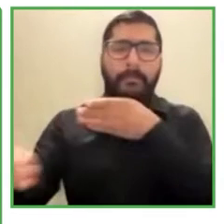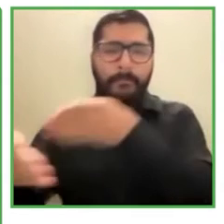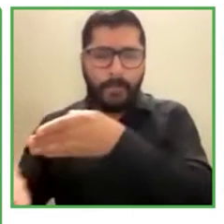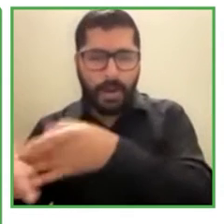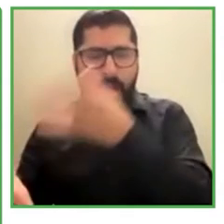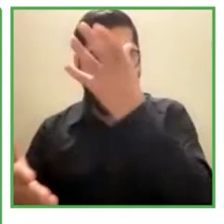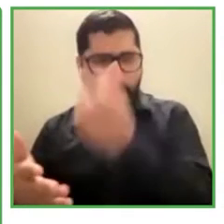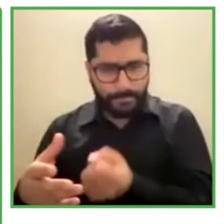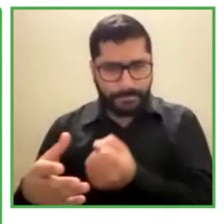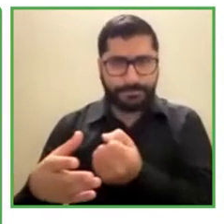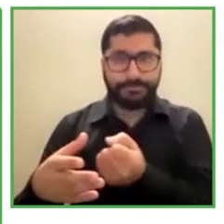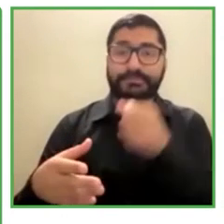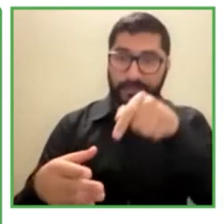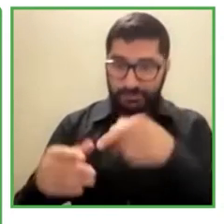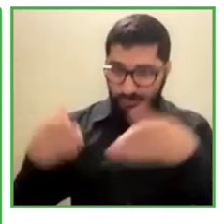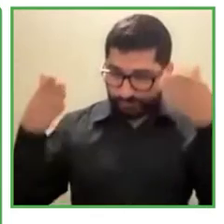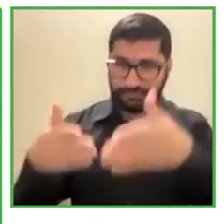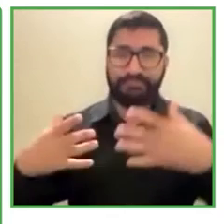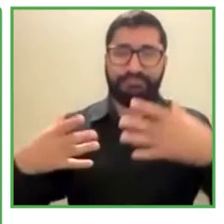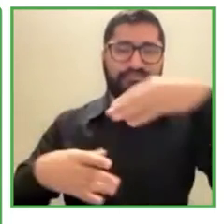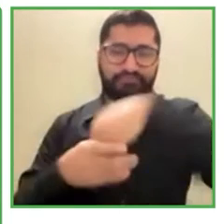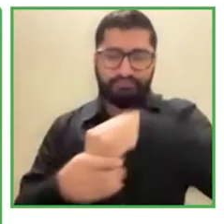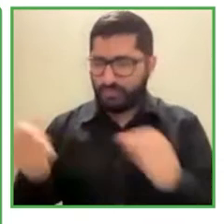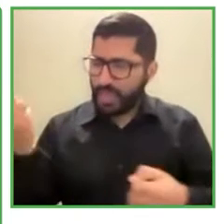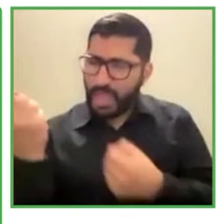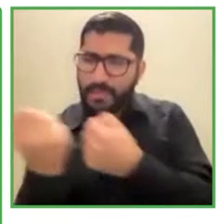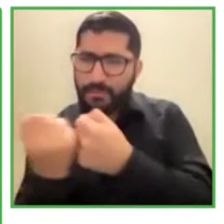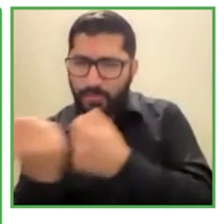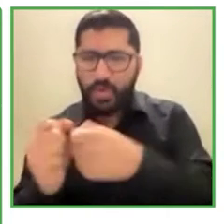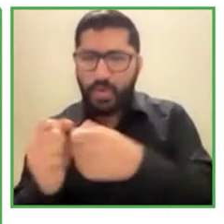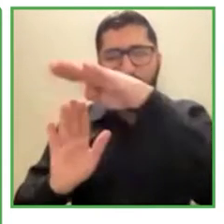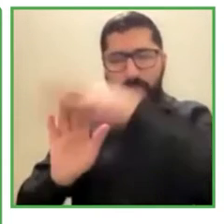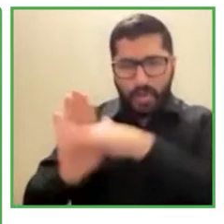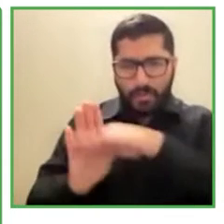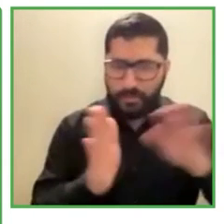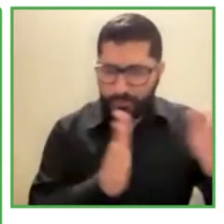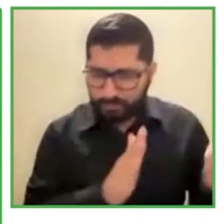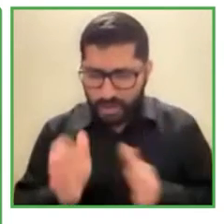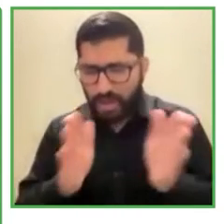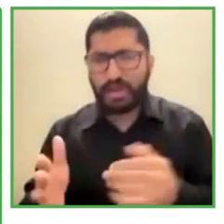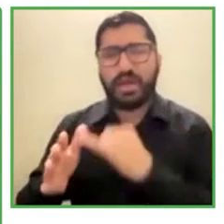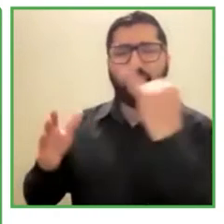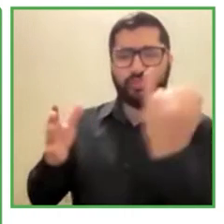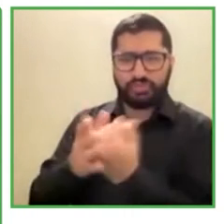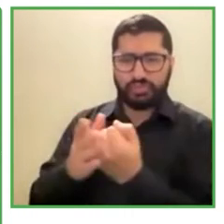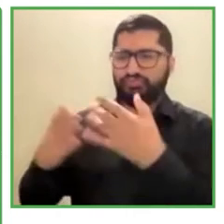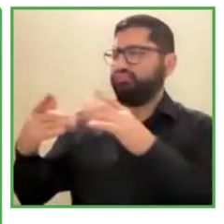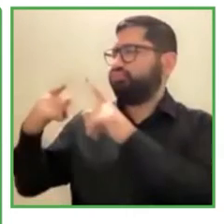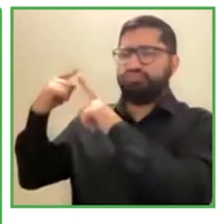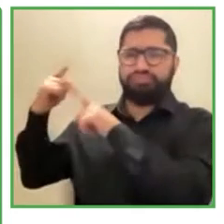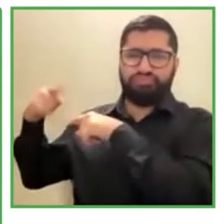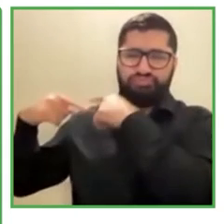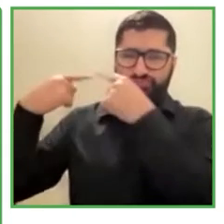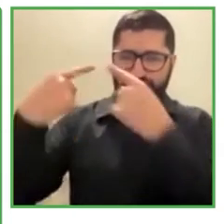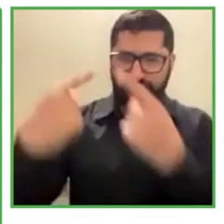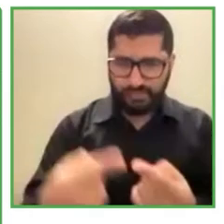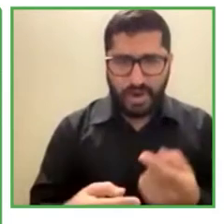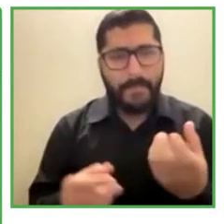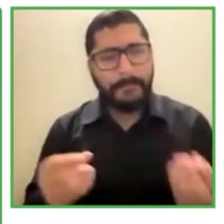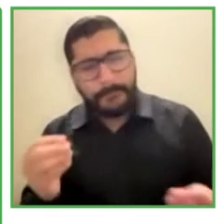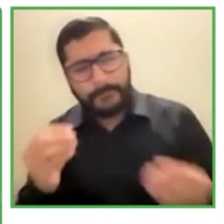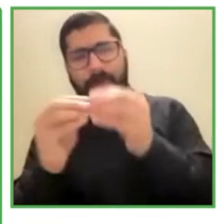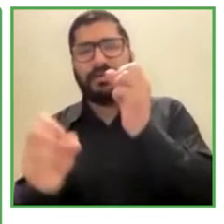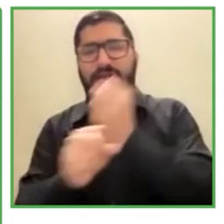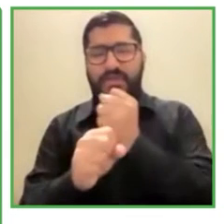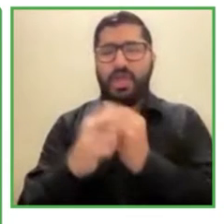de inclusión. A lo largo de los años, hemos trabajado solo en los últimos años en más de 2.700 personas con discapacidad, y lo hemos